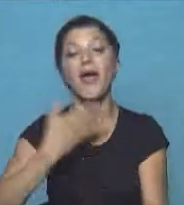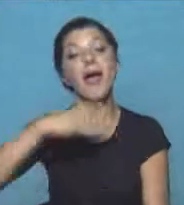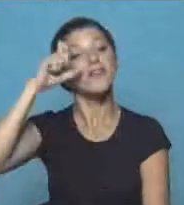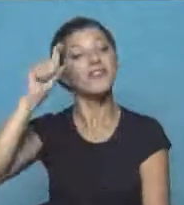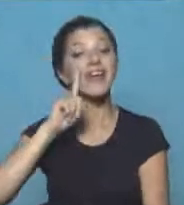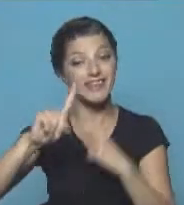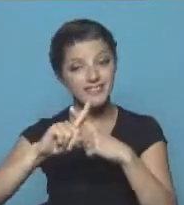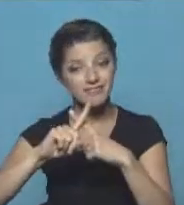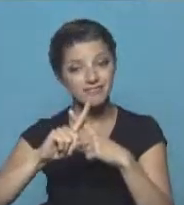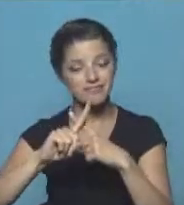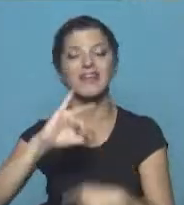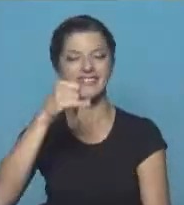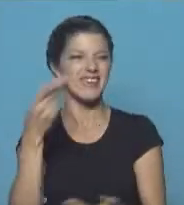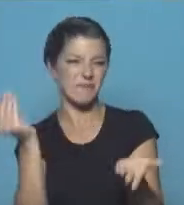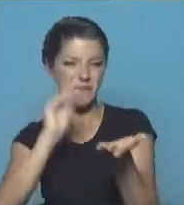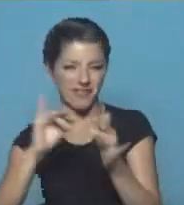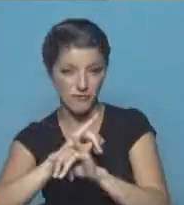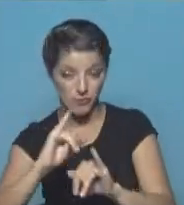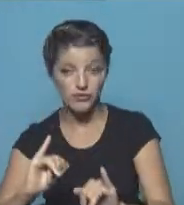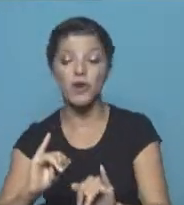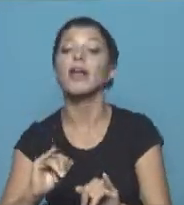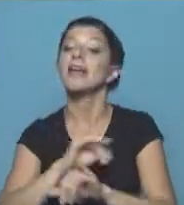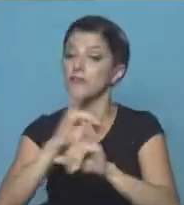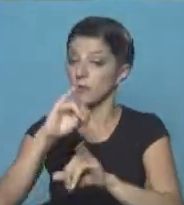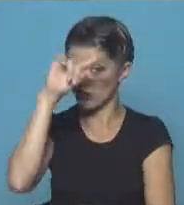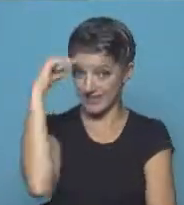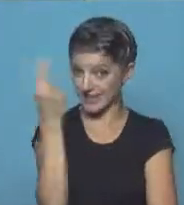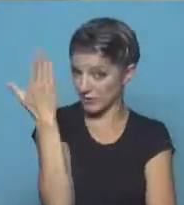nos queda todavía mucha información y las noticias internacionales de